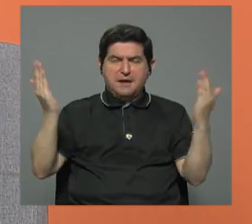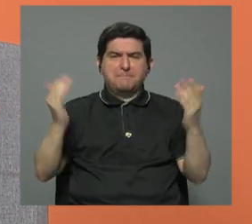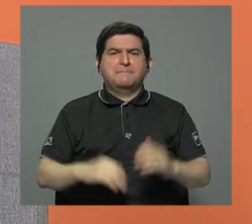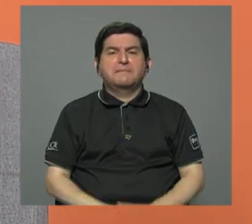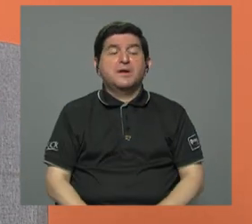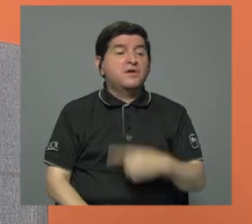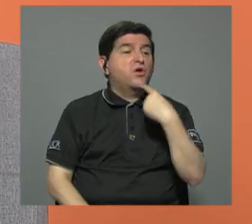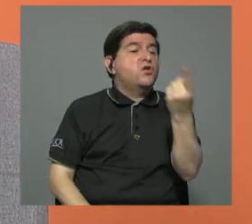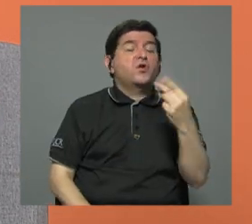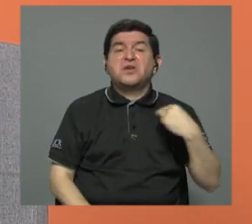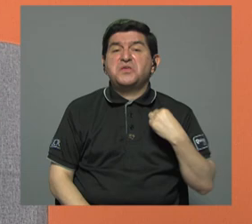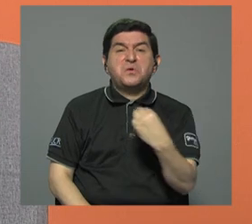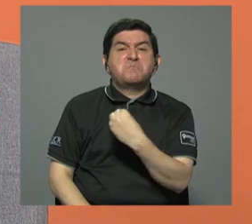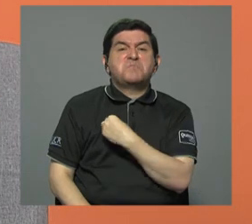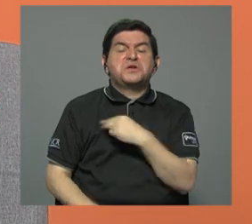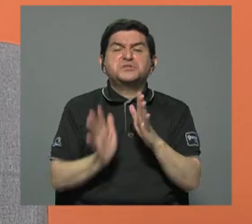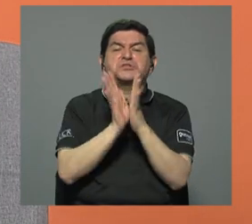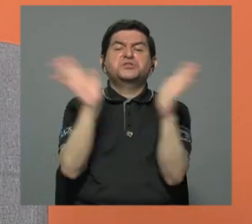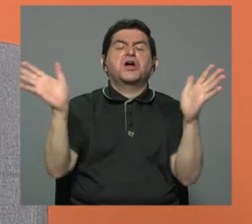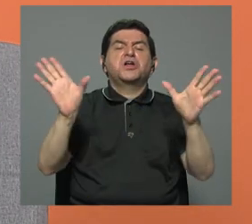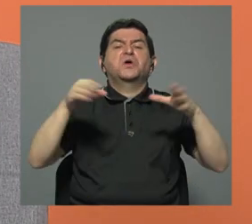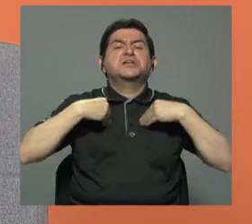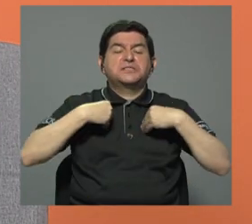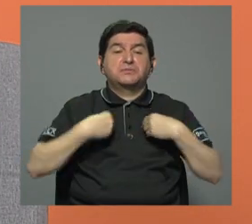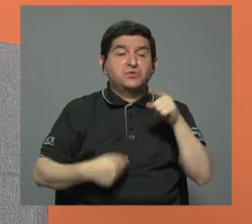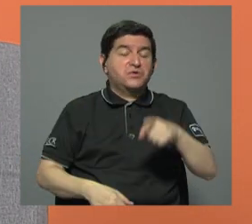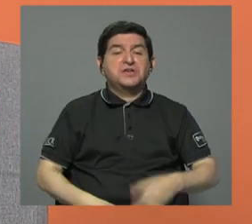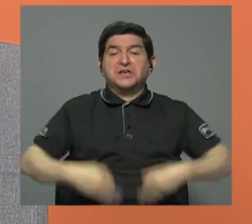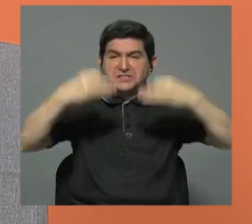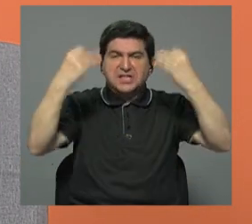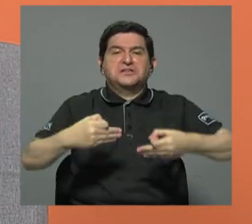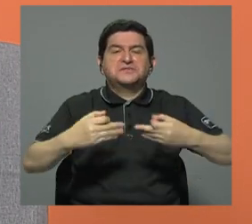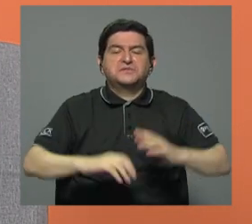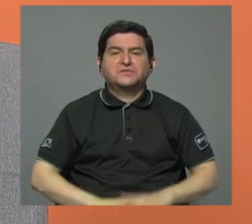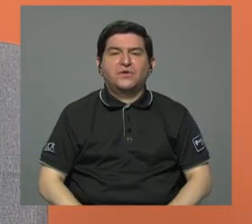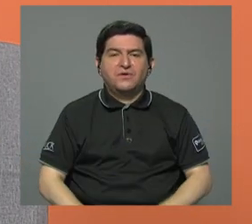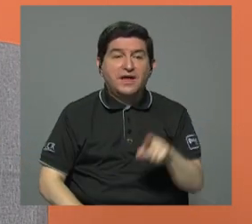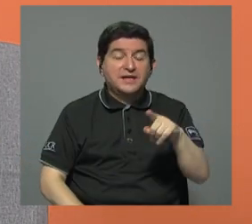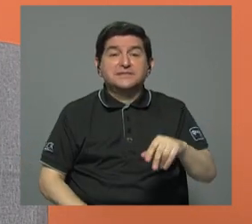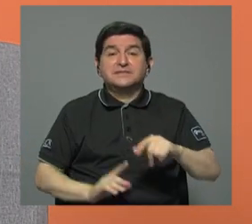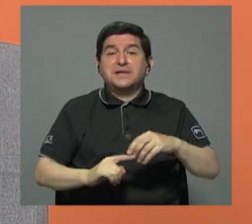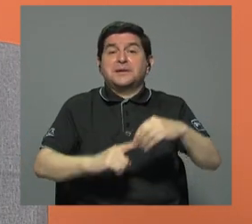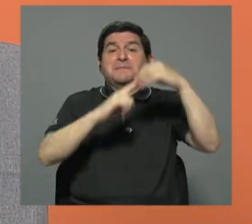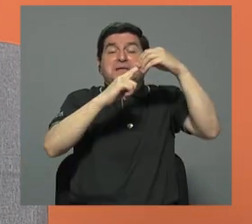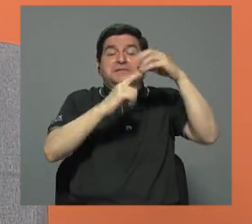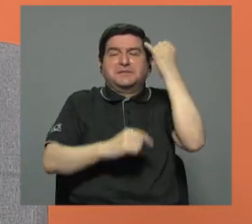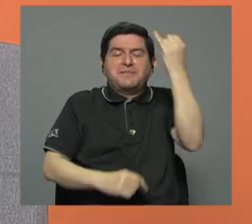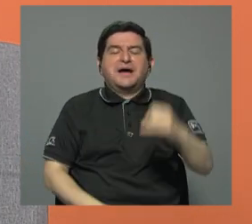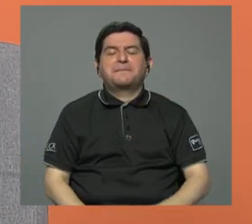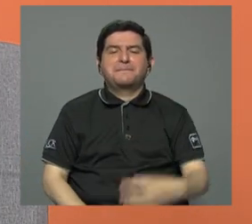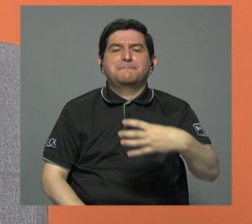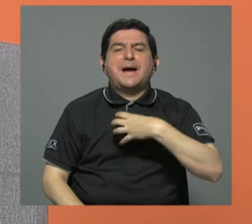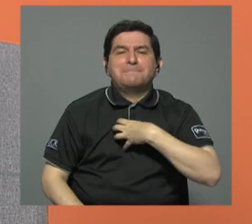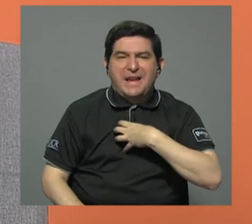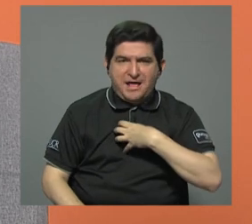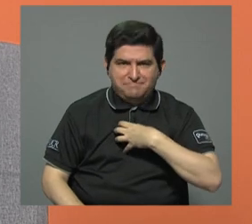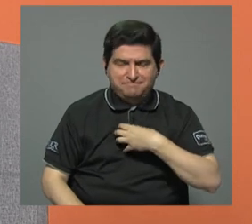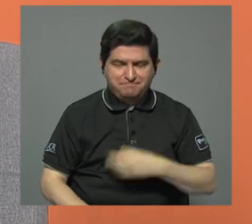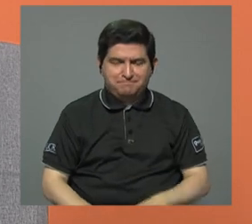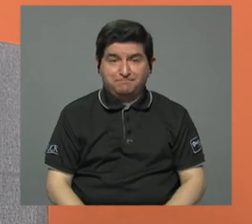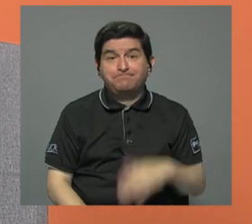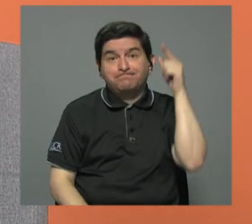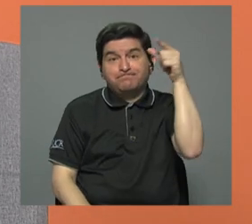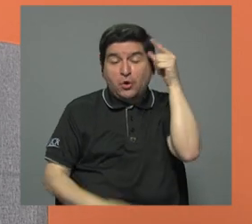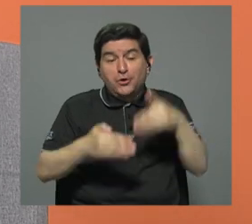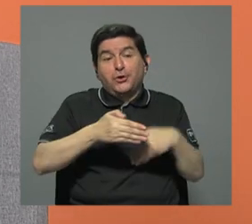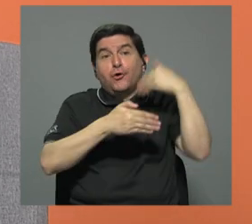lo que dijo el Ministerio Público y esa fue la resolución que se emitió. Entonces este es el principal argumento para apelar. Entonces, por supuesto